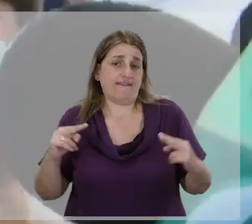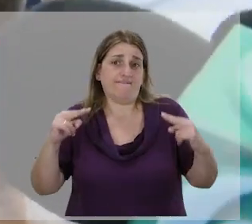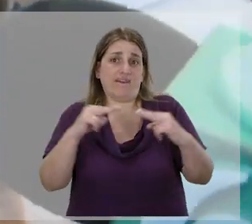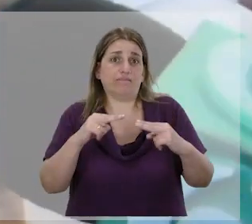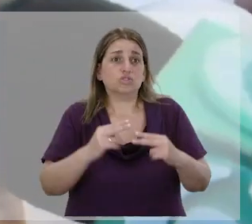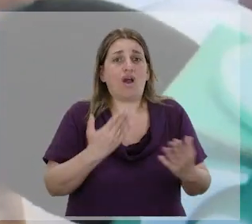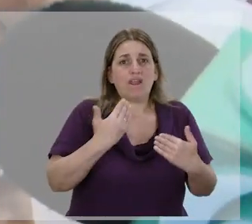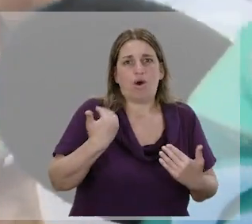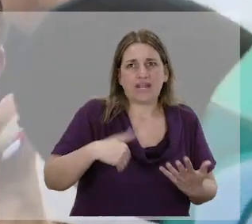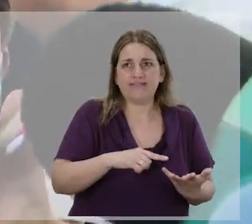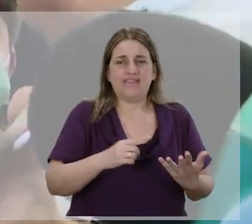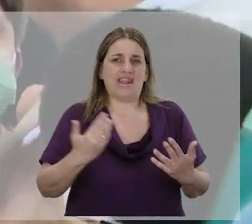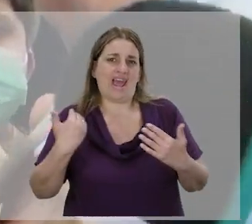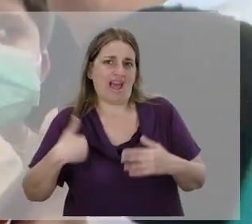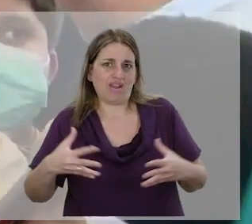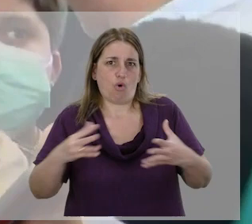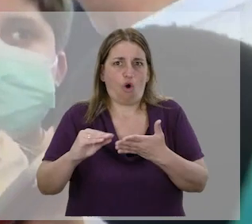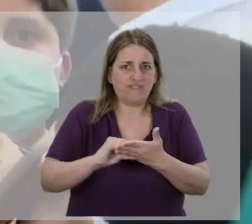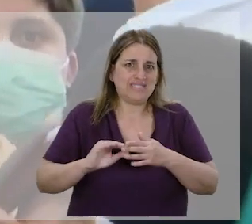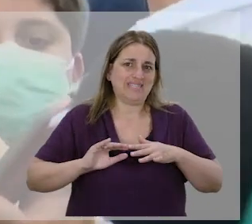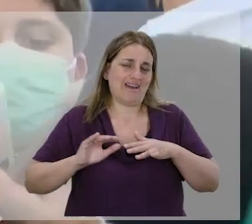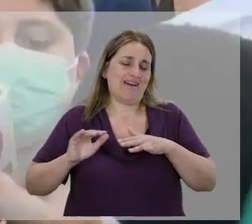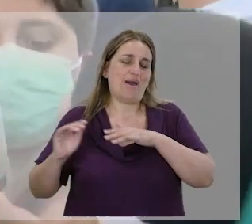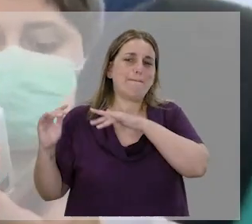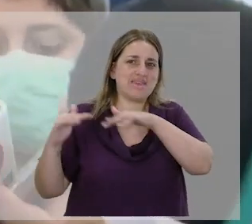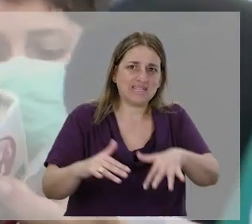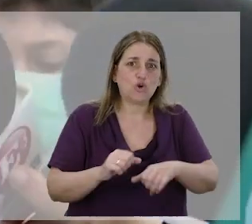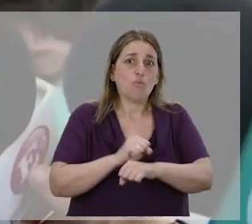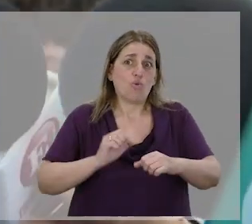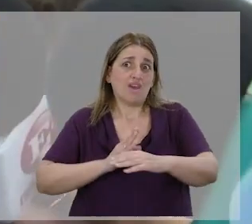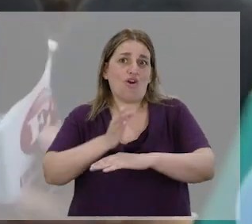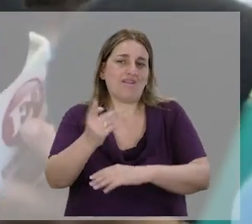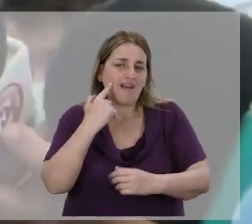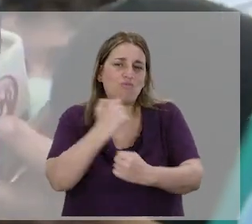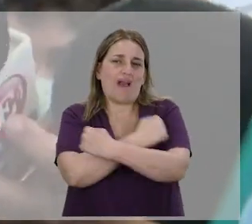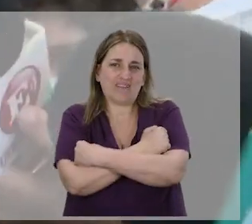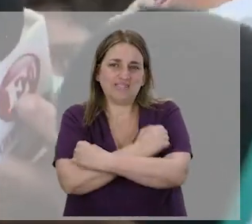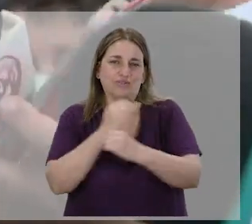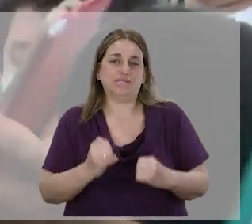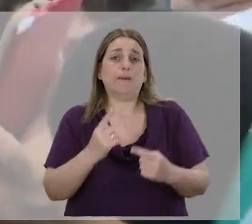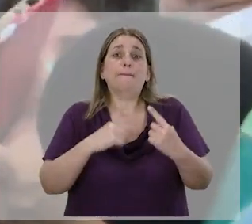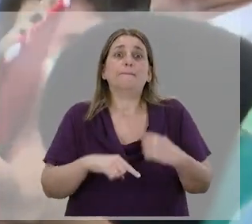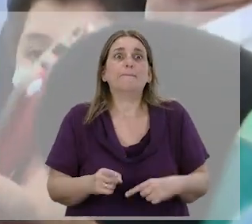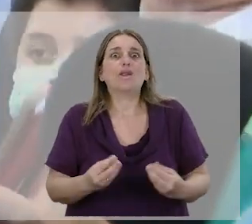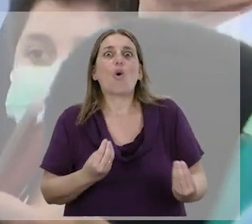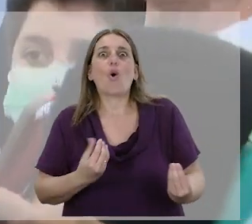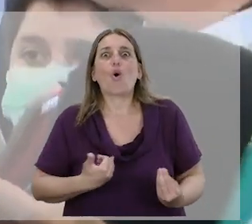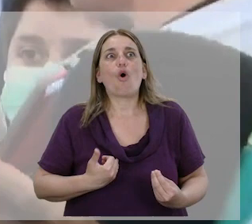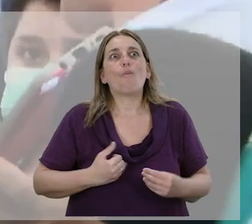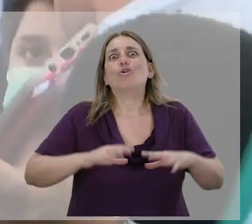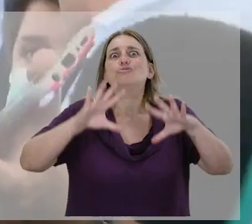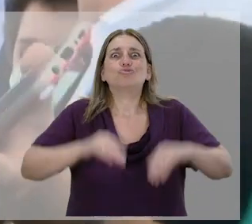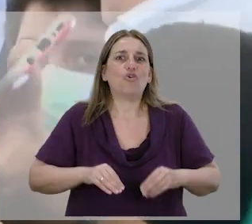poder ver. Obviamente se habló con Argentina, se habló con Migración, se habló y pudieron cruzar a darle un abrazo a su familiar. Ahora, ¿hasta